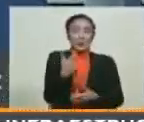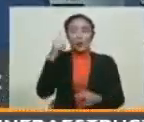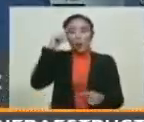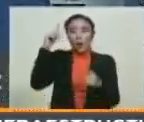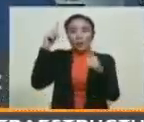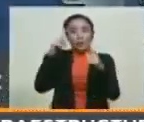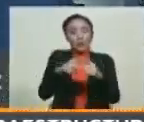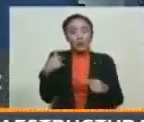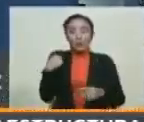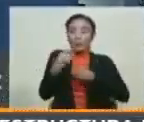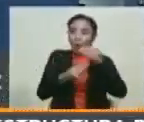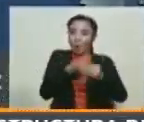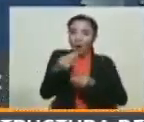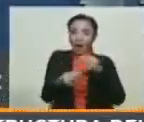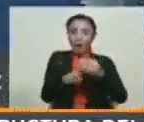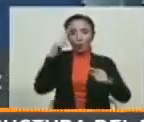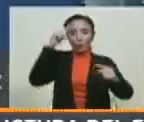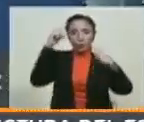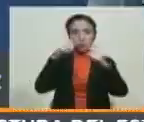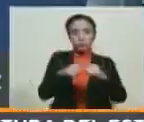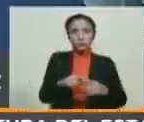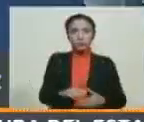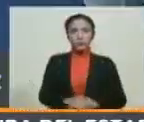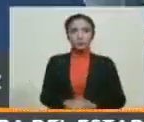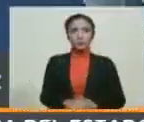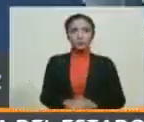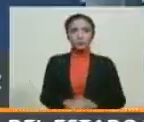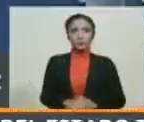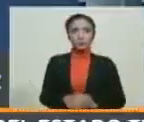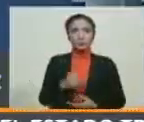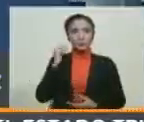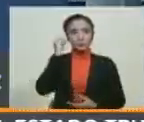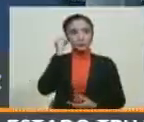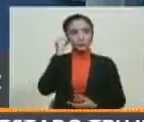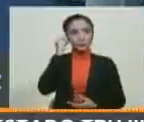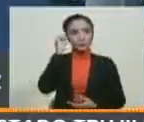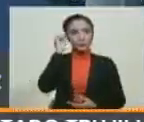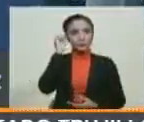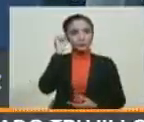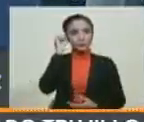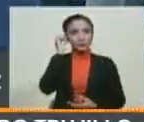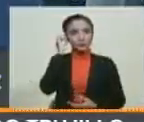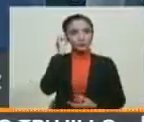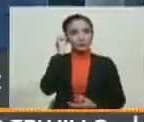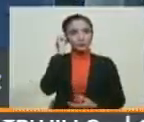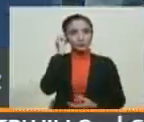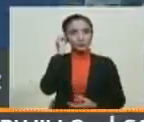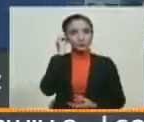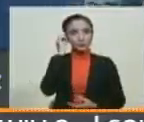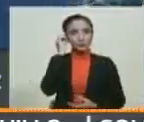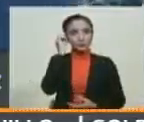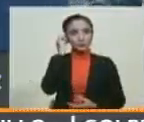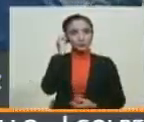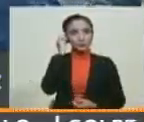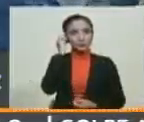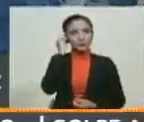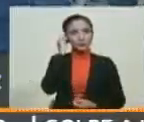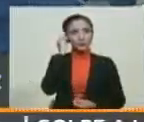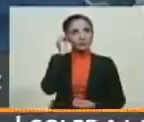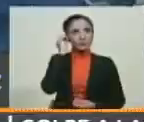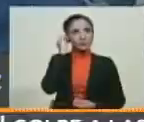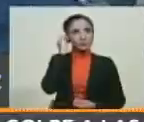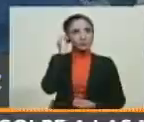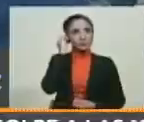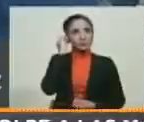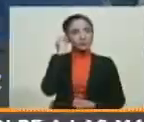meto a hacer algo los logros como sea pero lo logró no quiero acabar con las mafias de